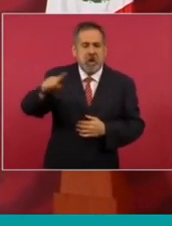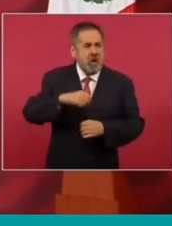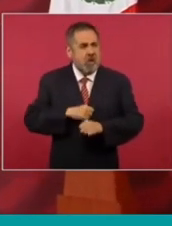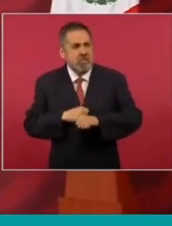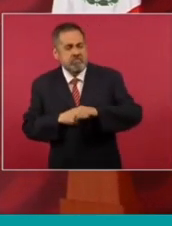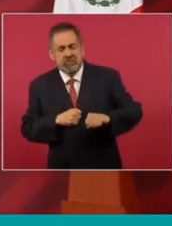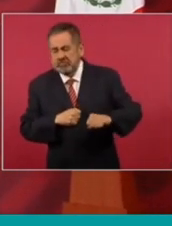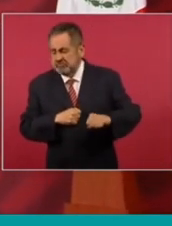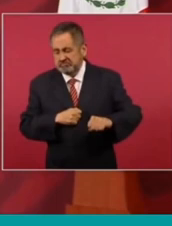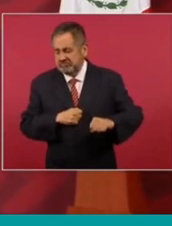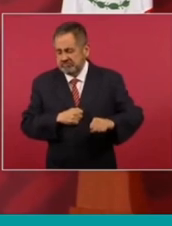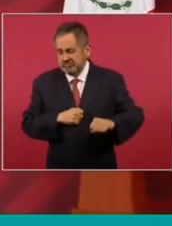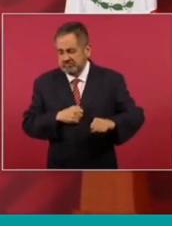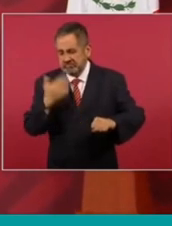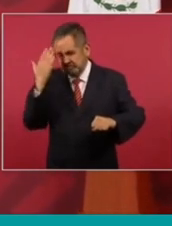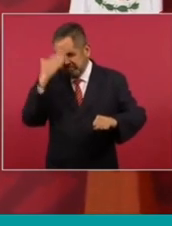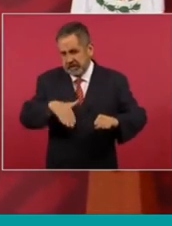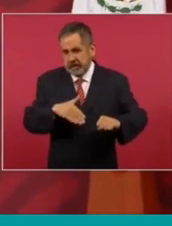Y